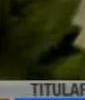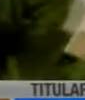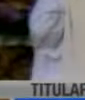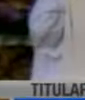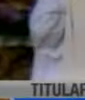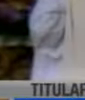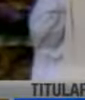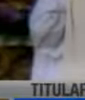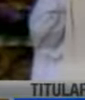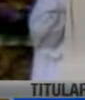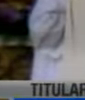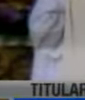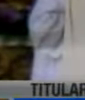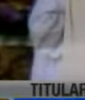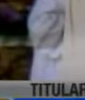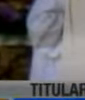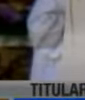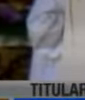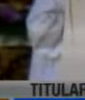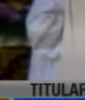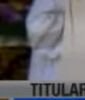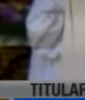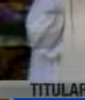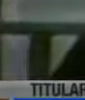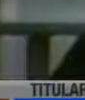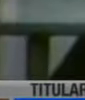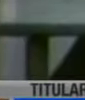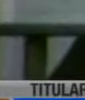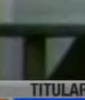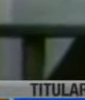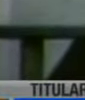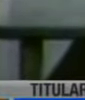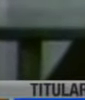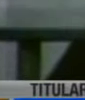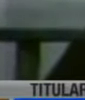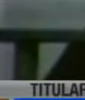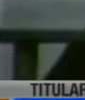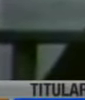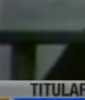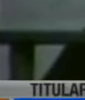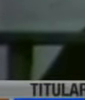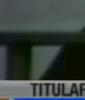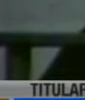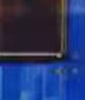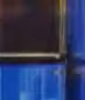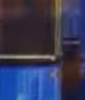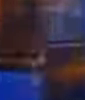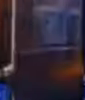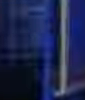Dos milagros llevan al Papa Juan Pablo II a los altares después de 9 años de su muerte.